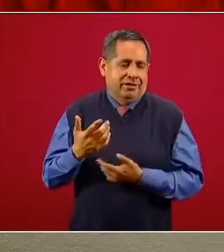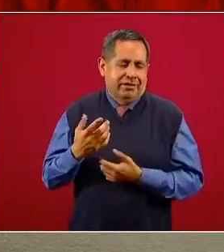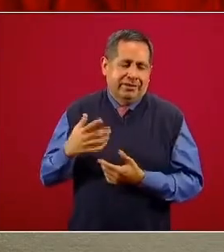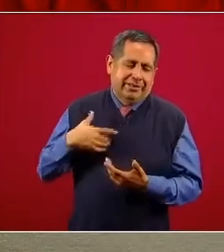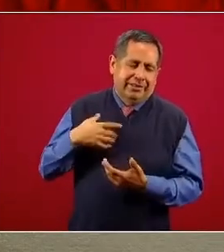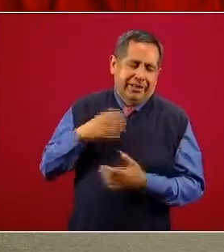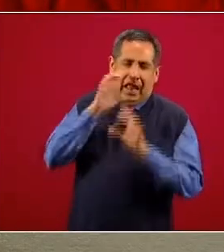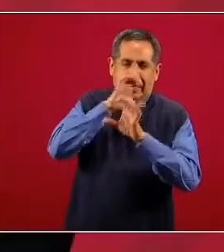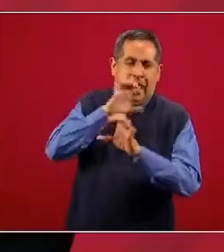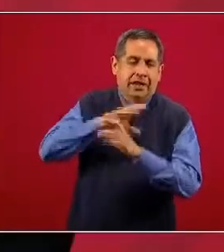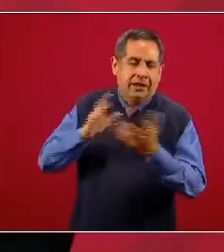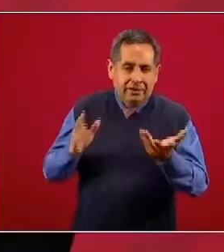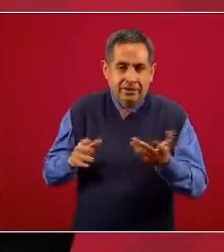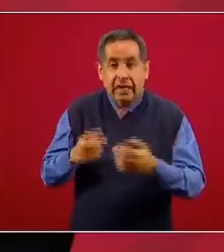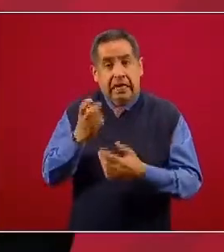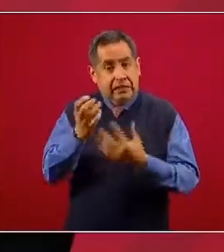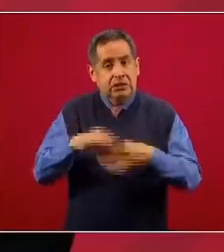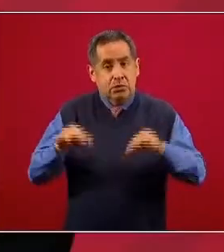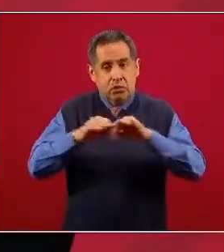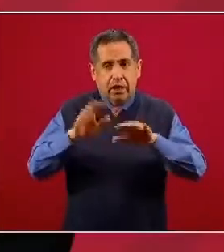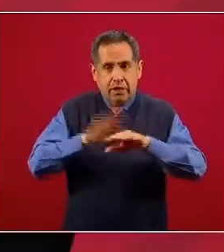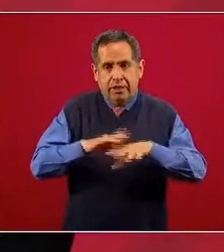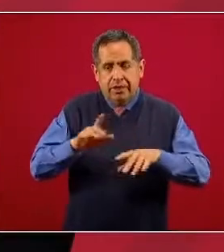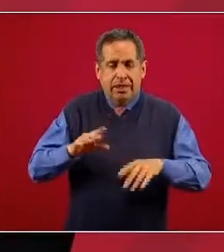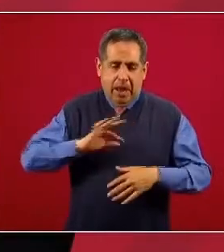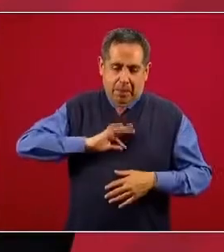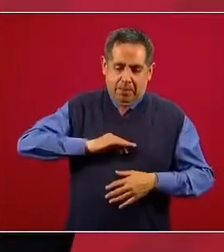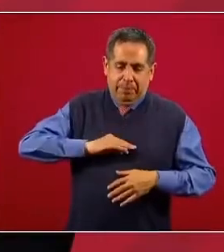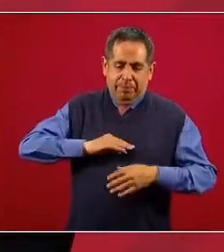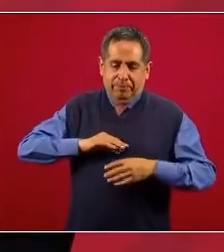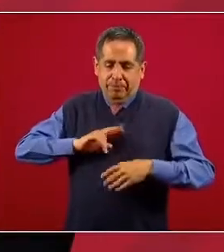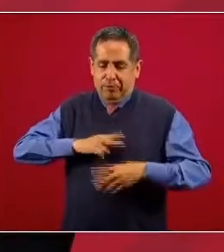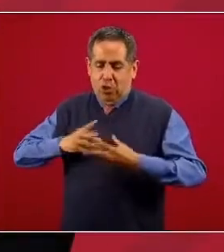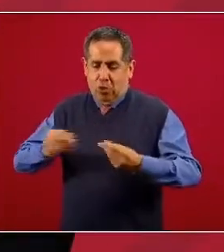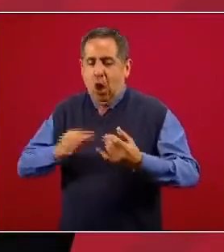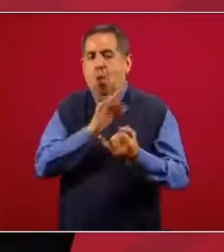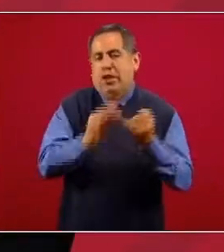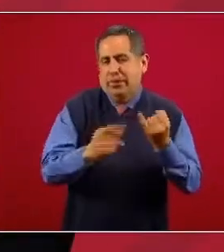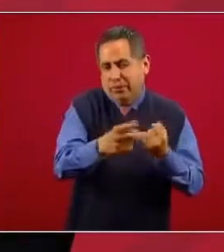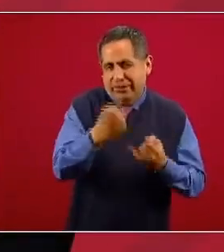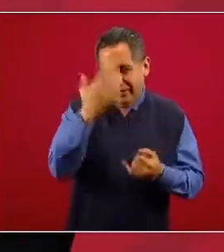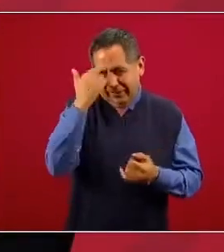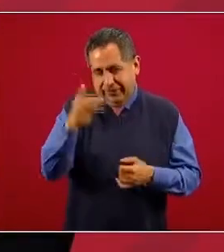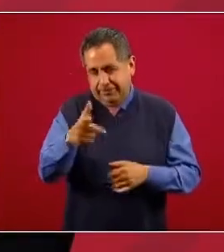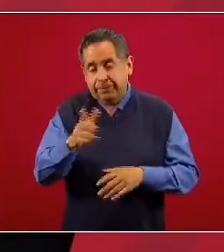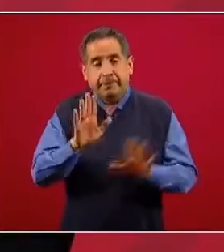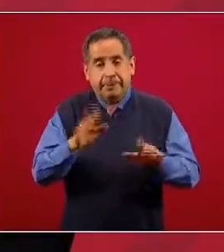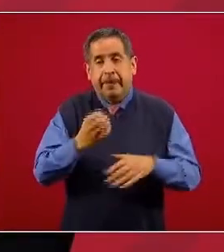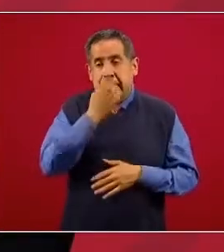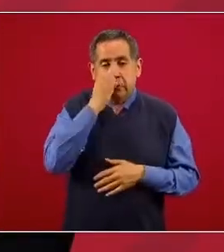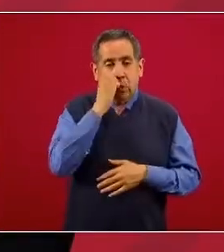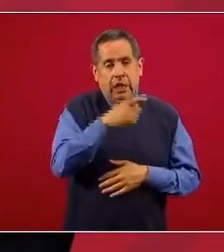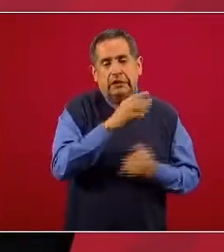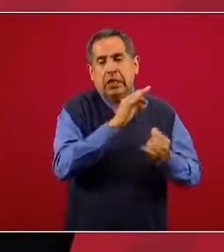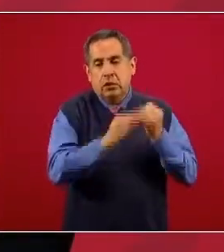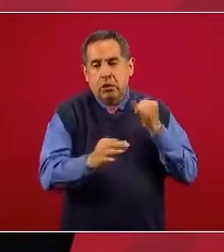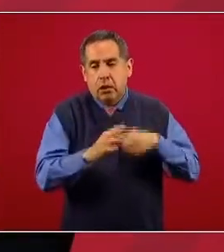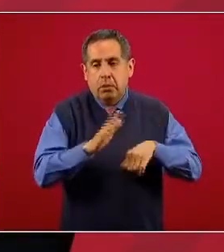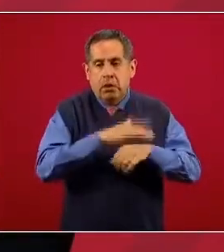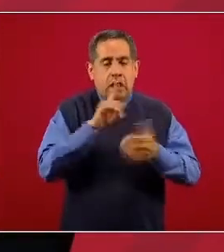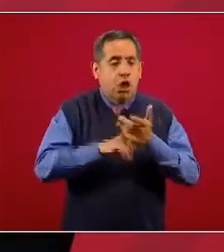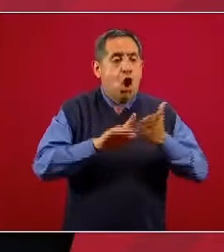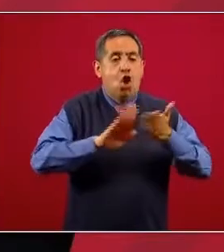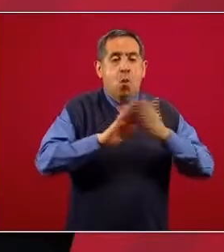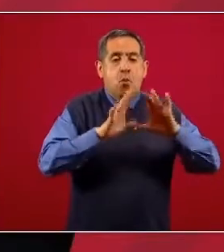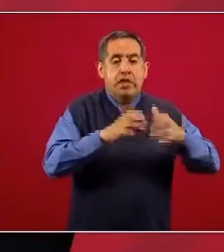Entonces, esto es importante, epidemiológicamente hablando, es importante considerarlo. Pero las escuelas están al final porque son